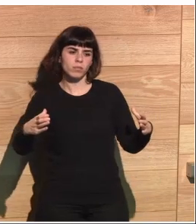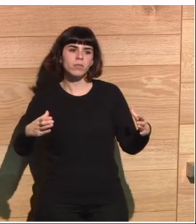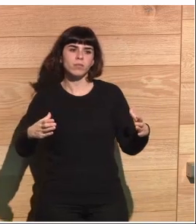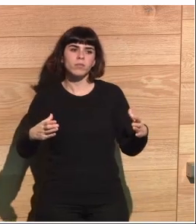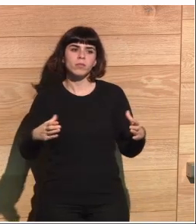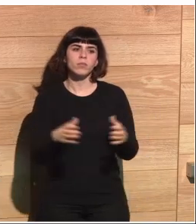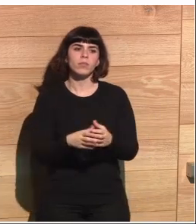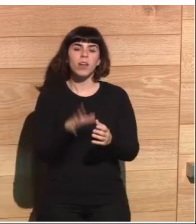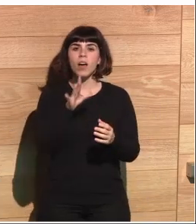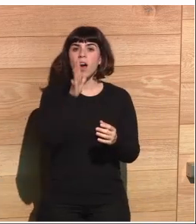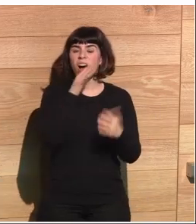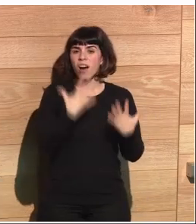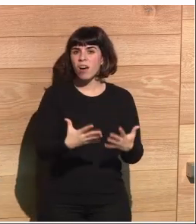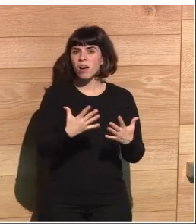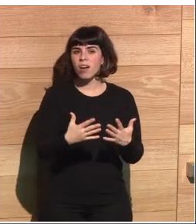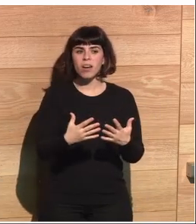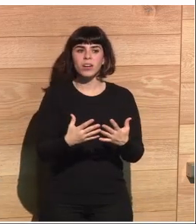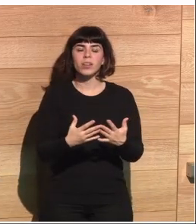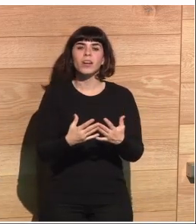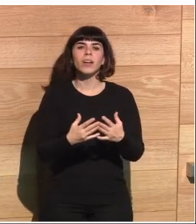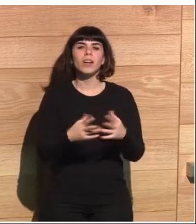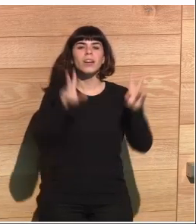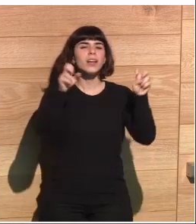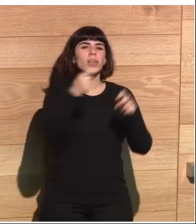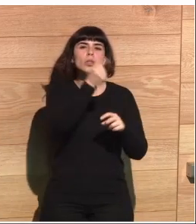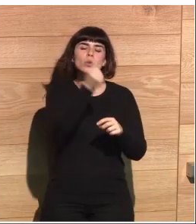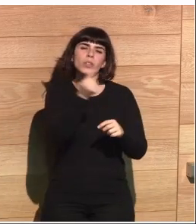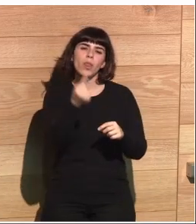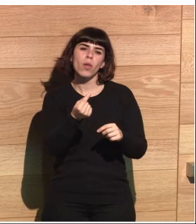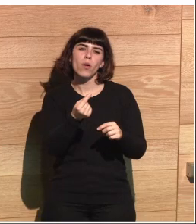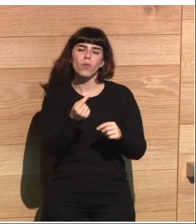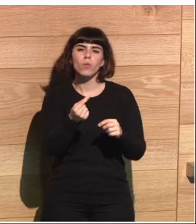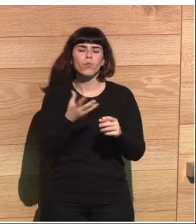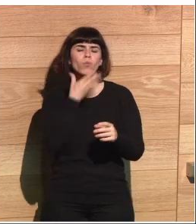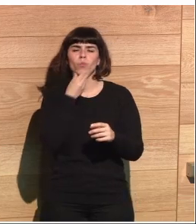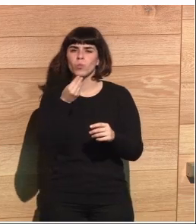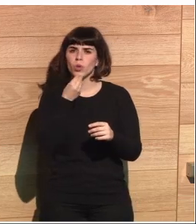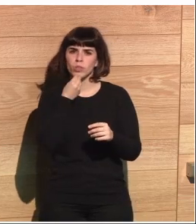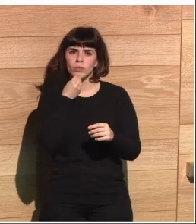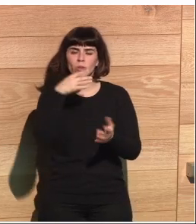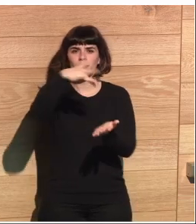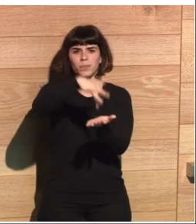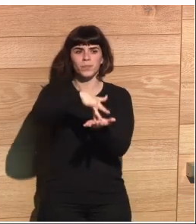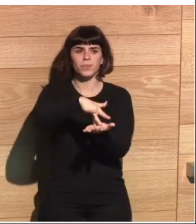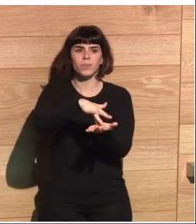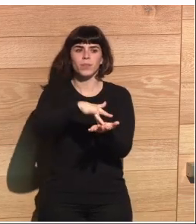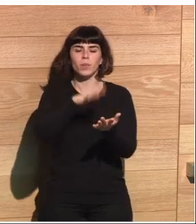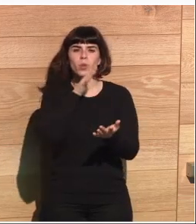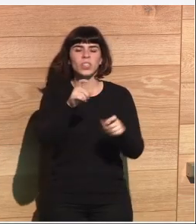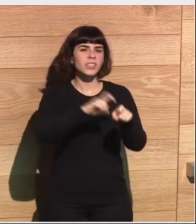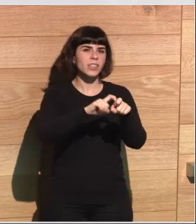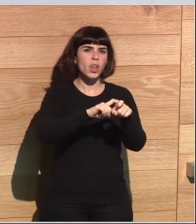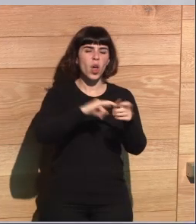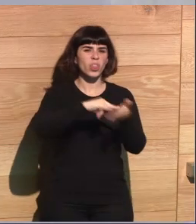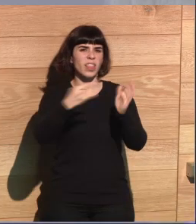es que hoy en día vivimos un momento de la ilustración, yo creo que muy bonito, porque tenemos una gran variedad de estilos,